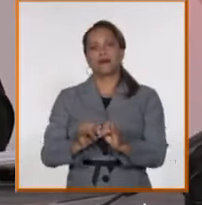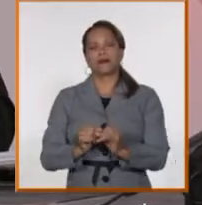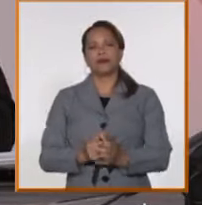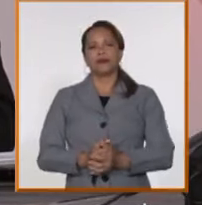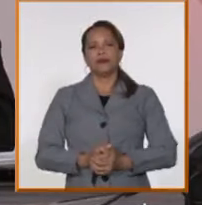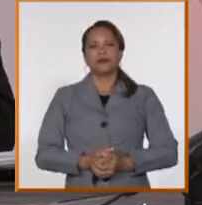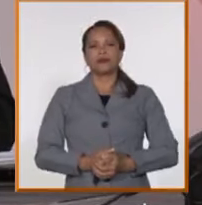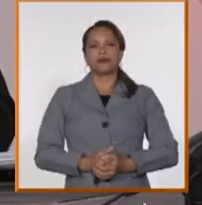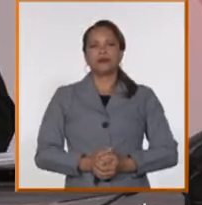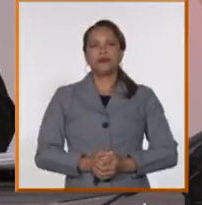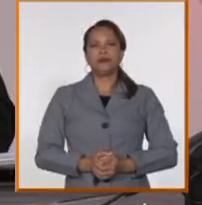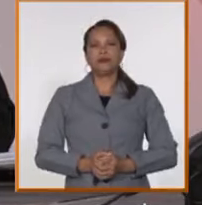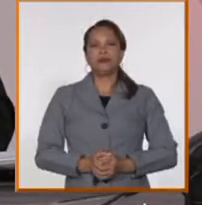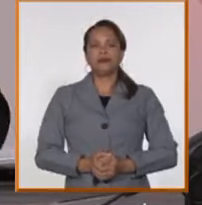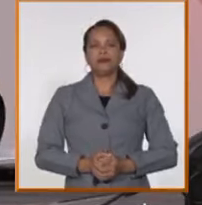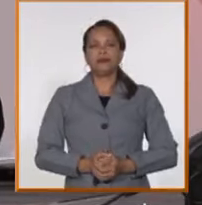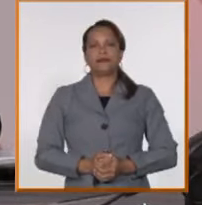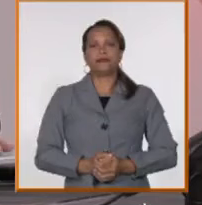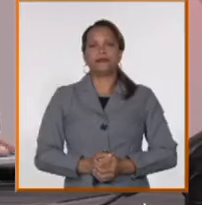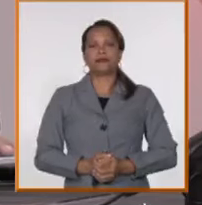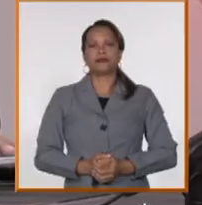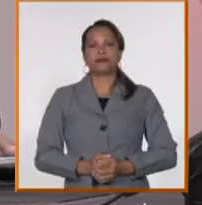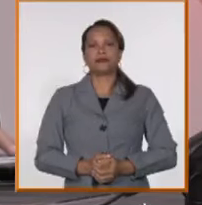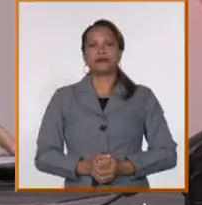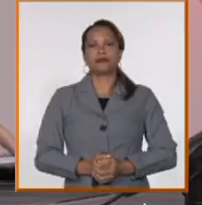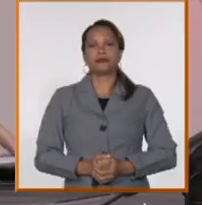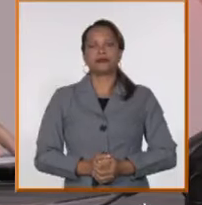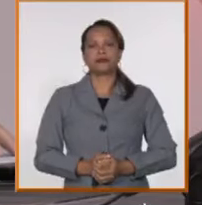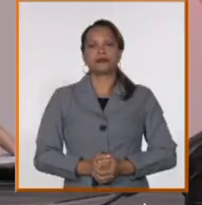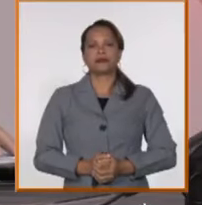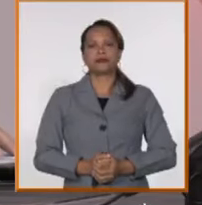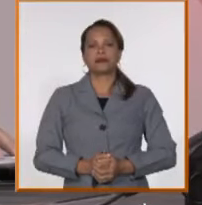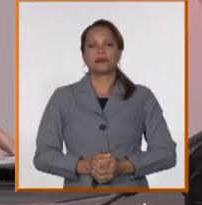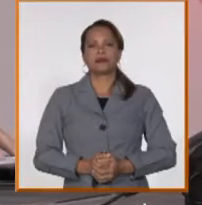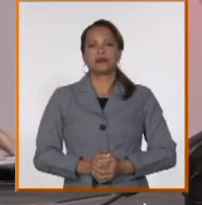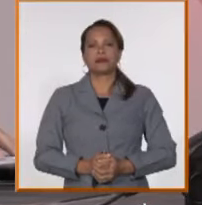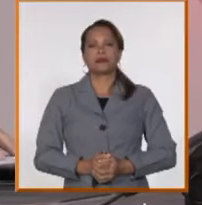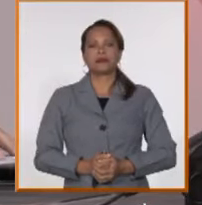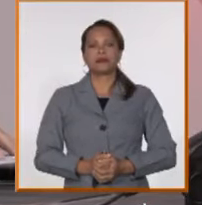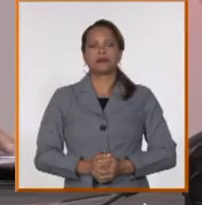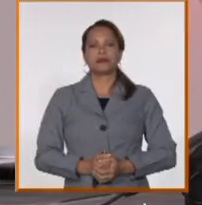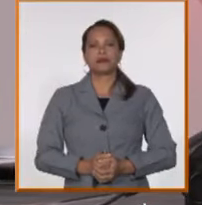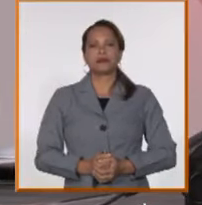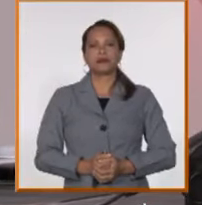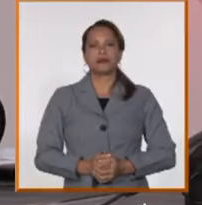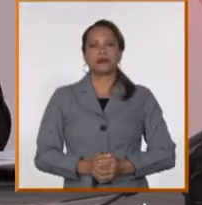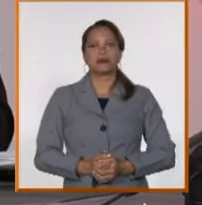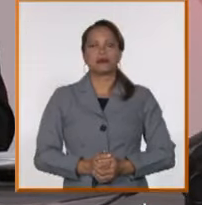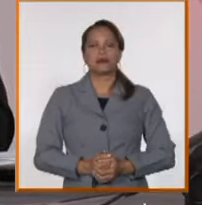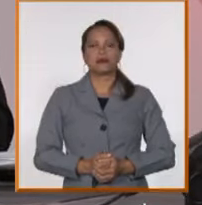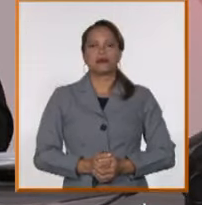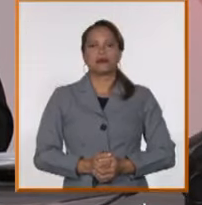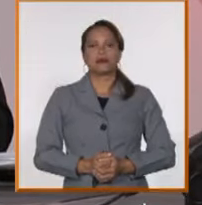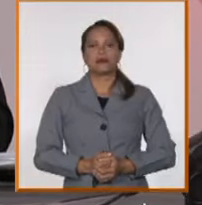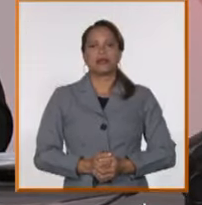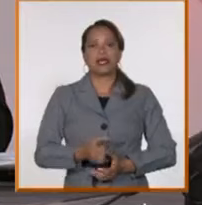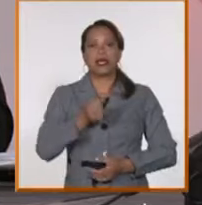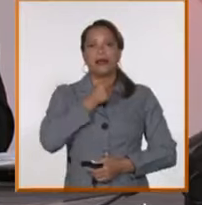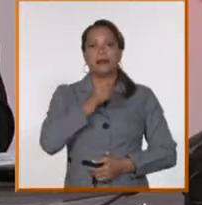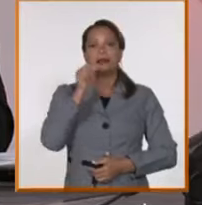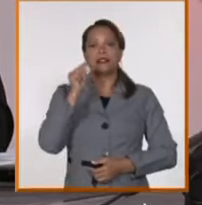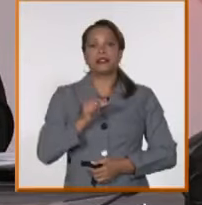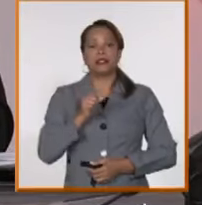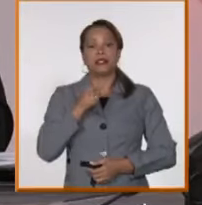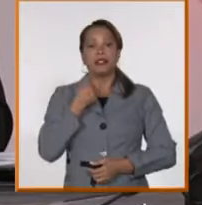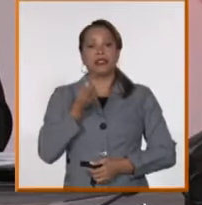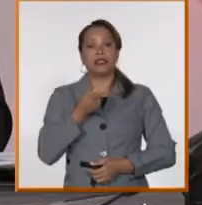también en una de esas de esos escenas dramáticas que dejan acontecimientos como este el corresponsal de Rusia